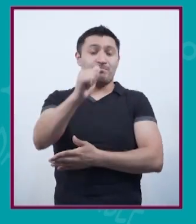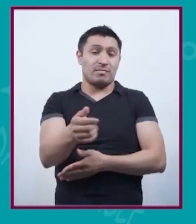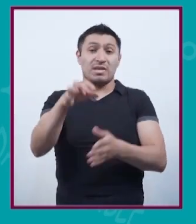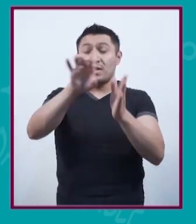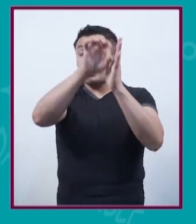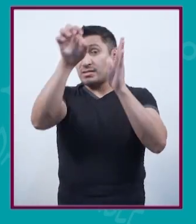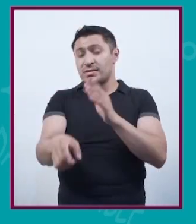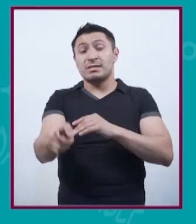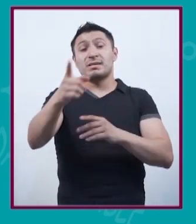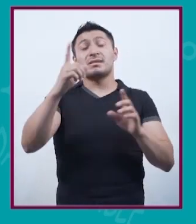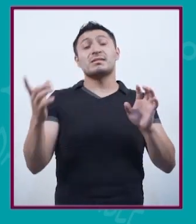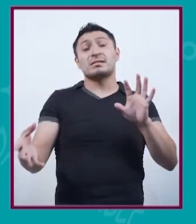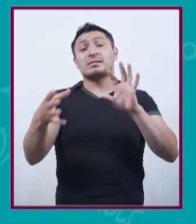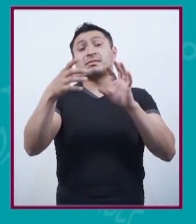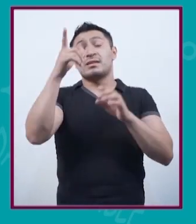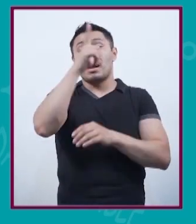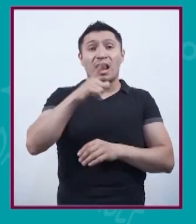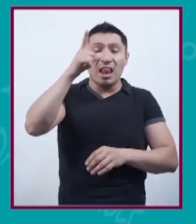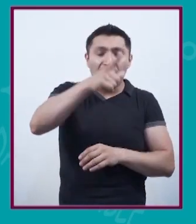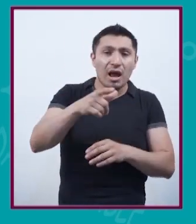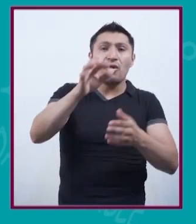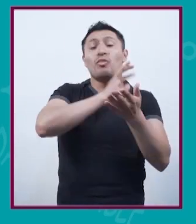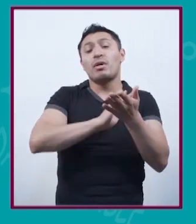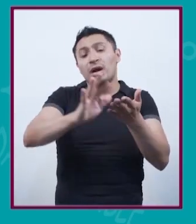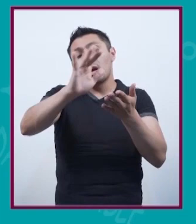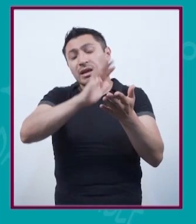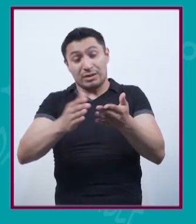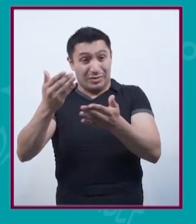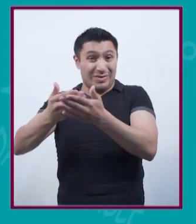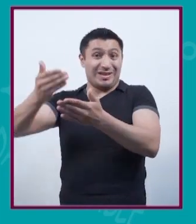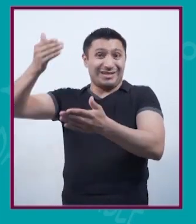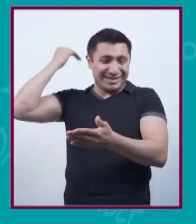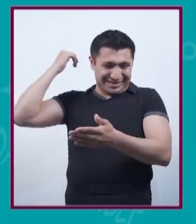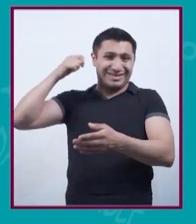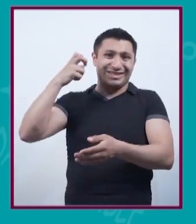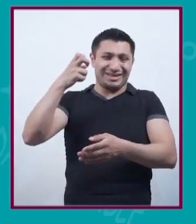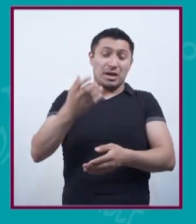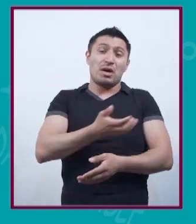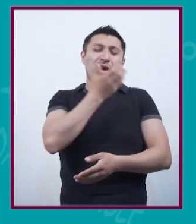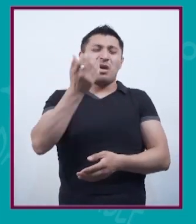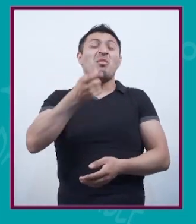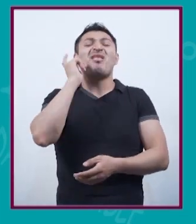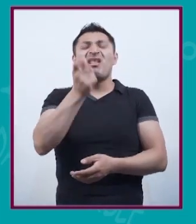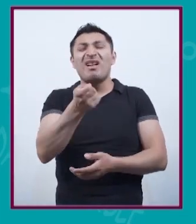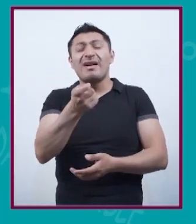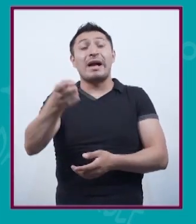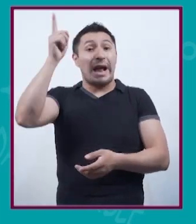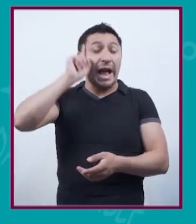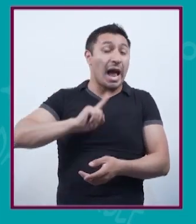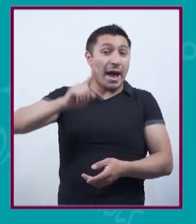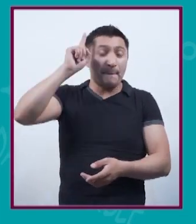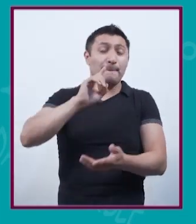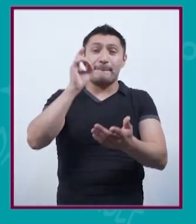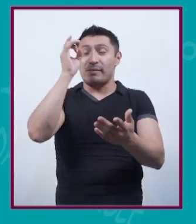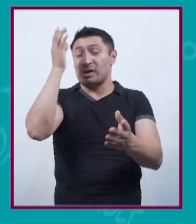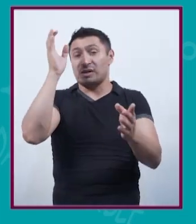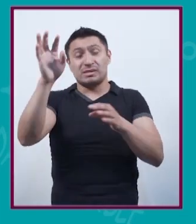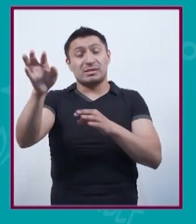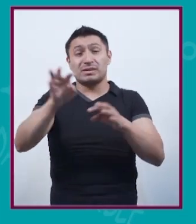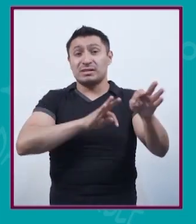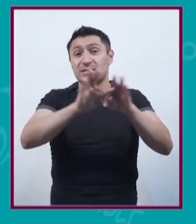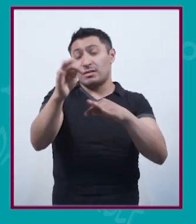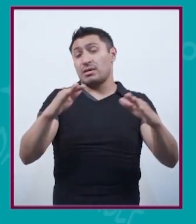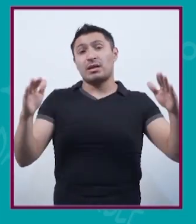30 años de edad a los conocimientos que de otra forma no adquirirían, por ejemplo, los vinculados a lengua